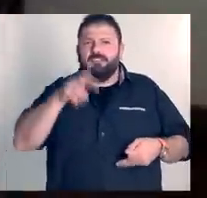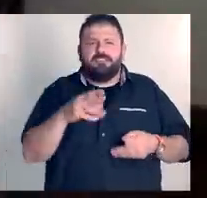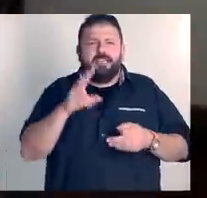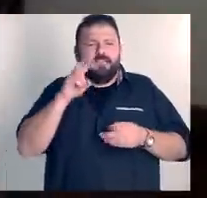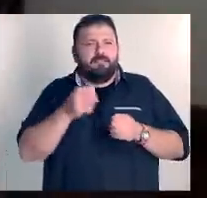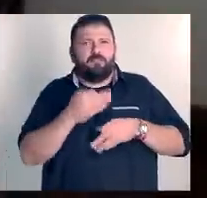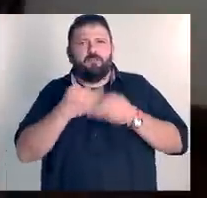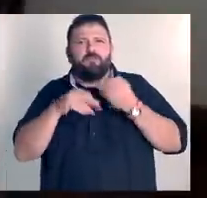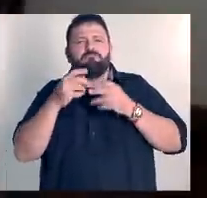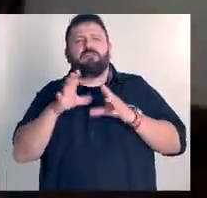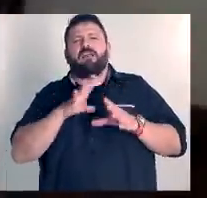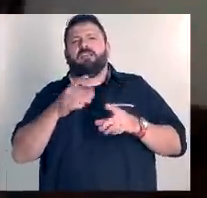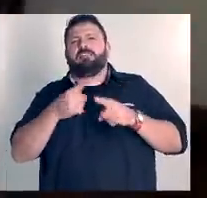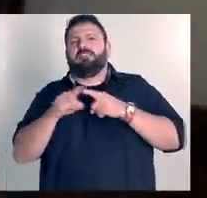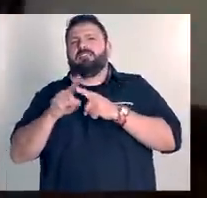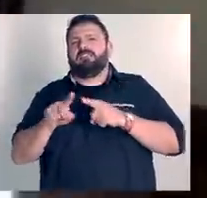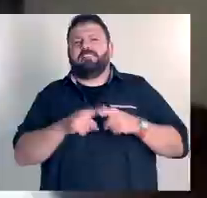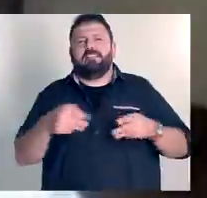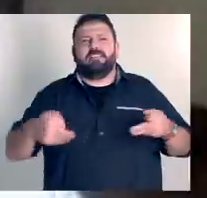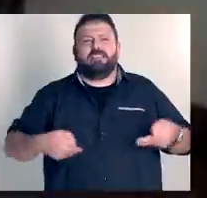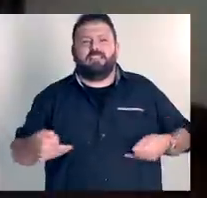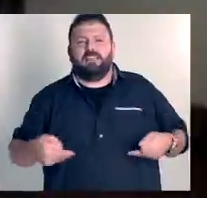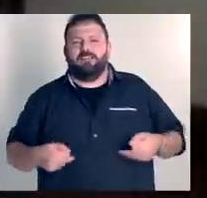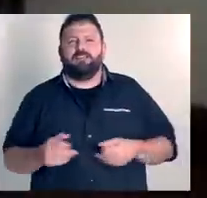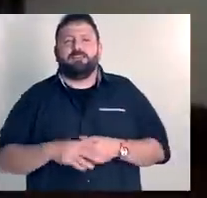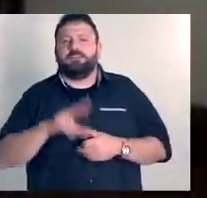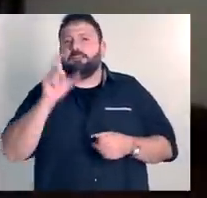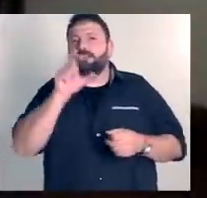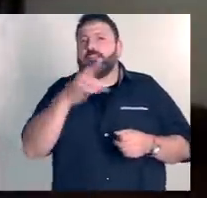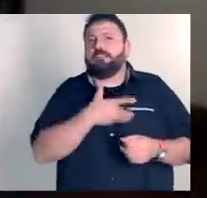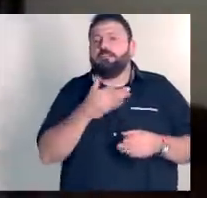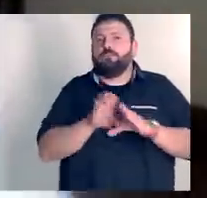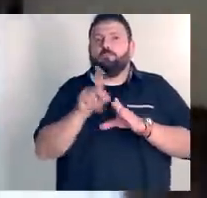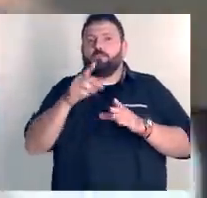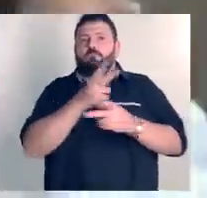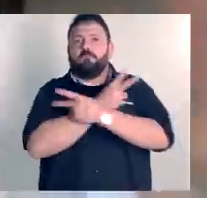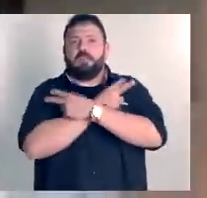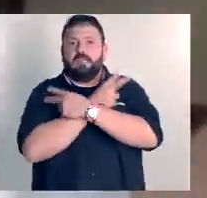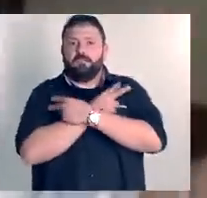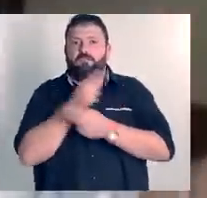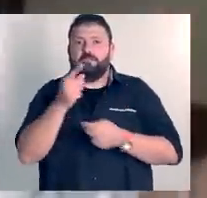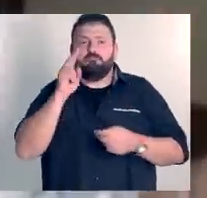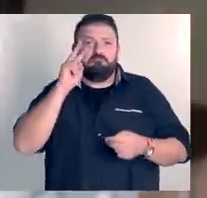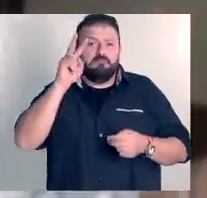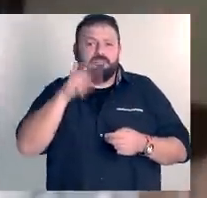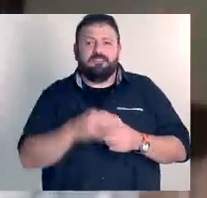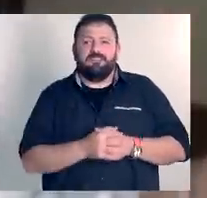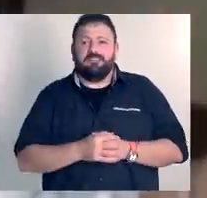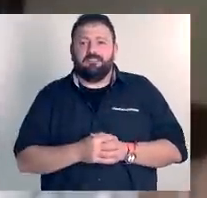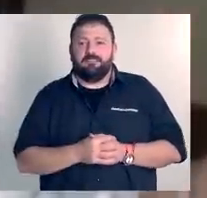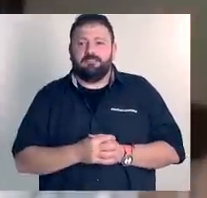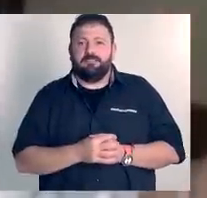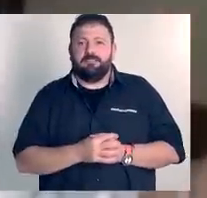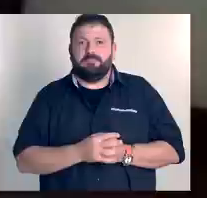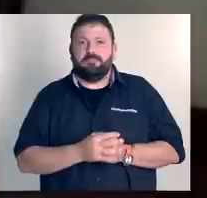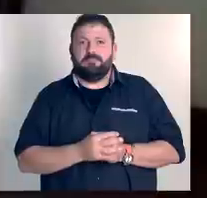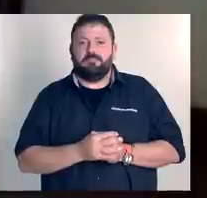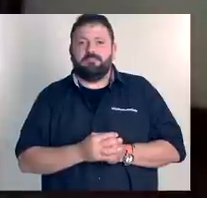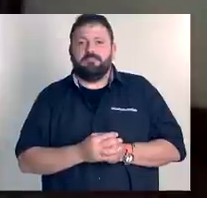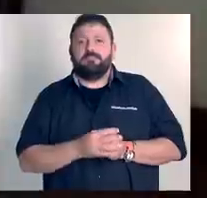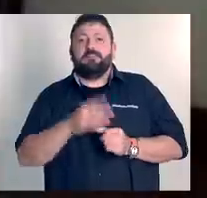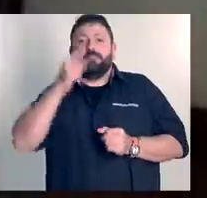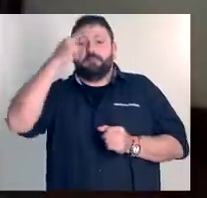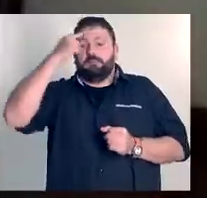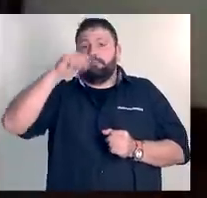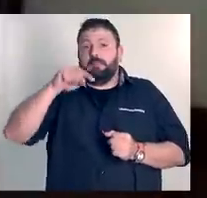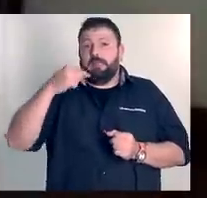de Broadway impresionantes? Impresionantes que estas embarcaciones pagan a las empresas y tú ves unos espectáculos. La verdad es que para